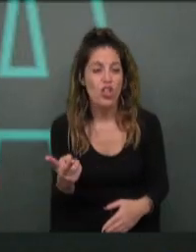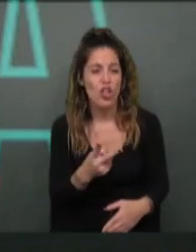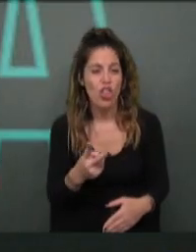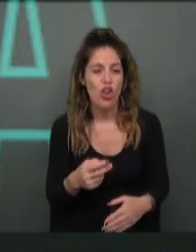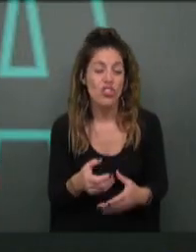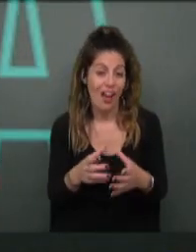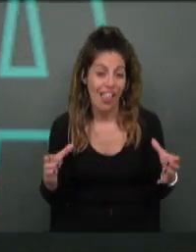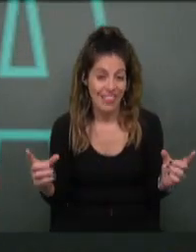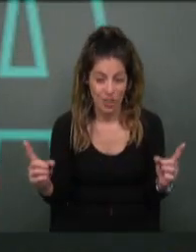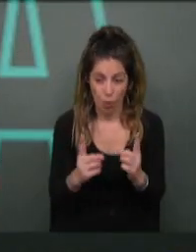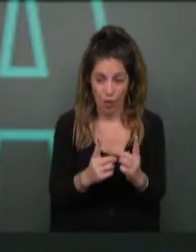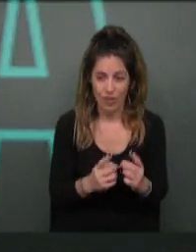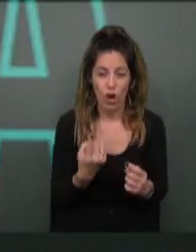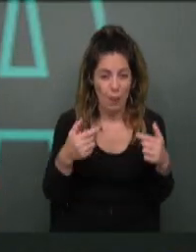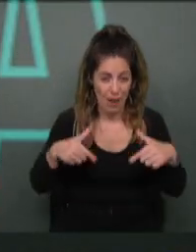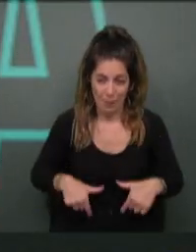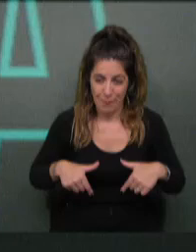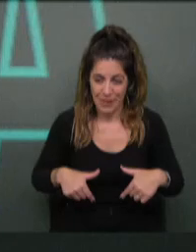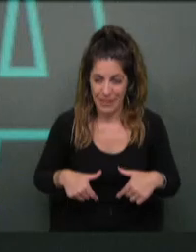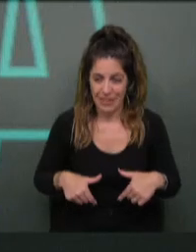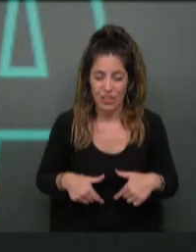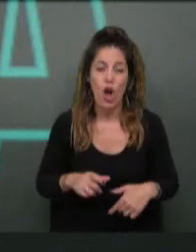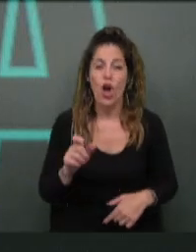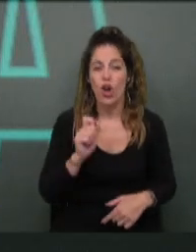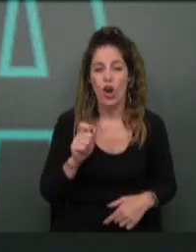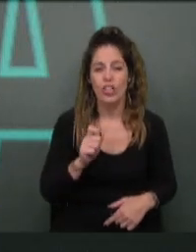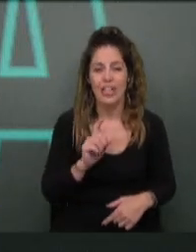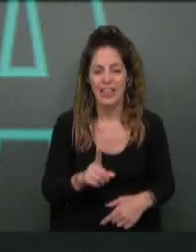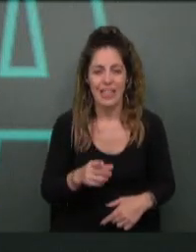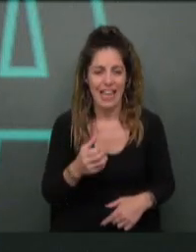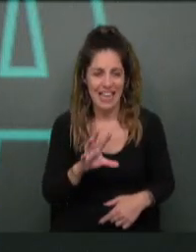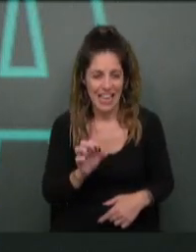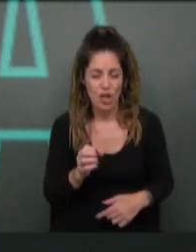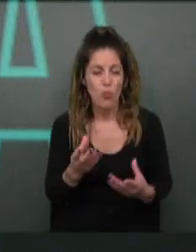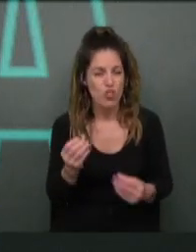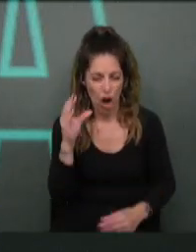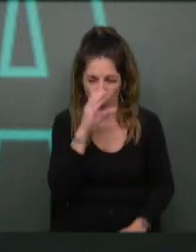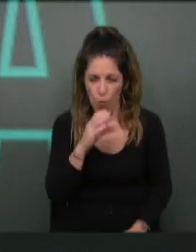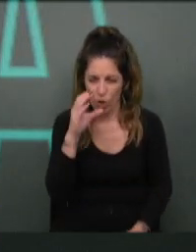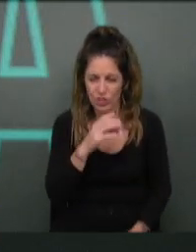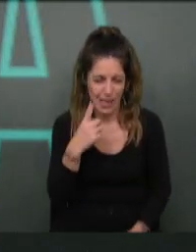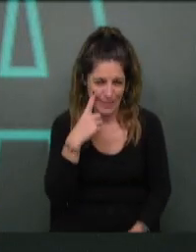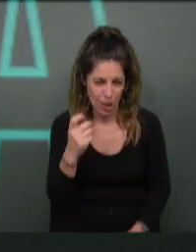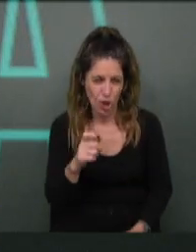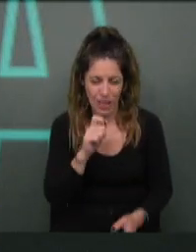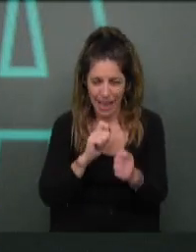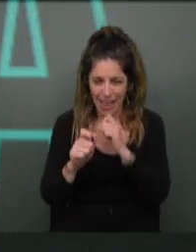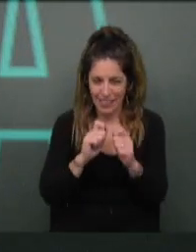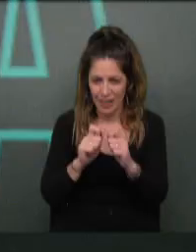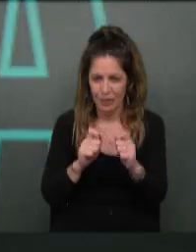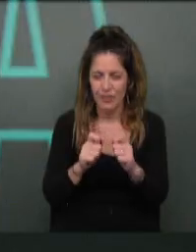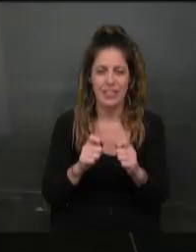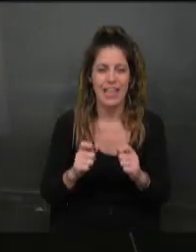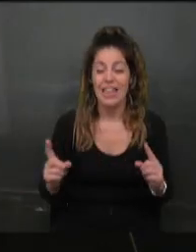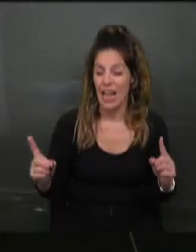encuentros que estuvo con el Primer Ministro Chen Live eh con quien Galiano tiene mucha curiosidad se nota en la entrevista que el